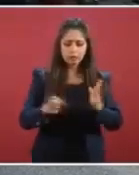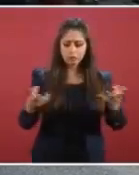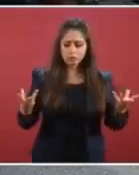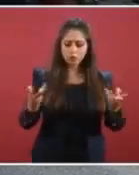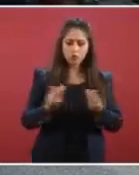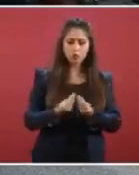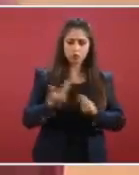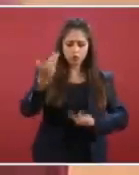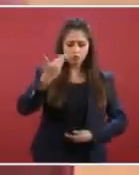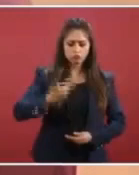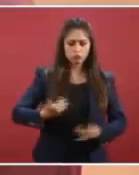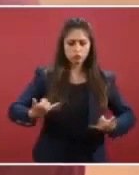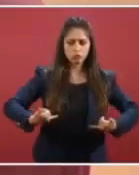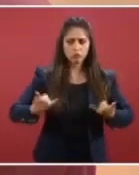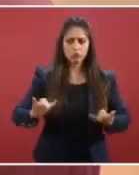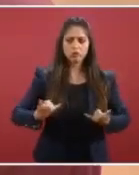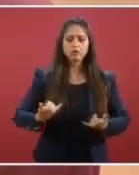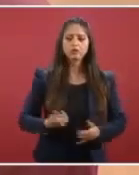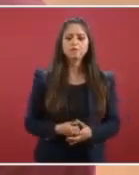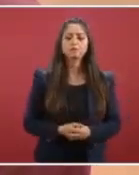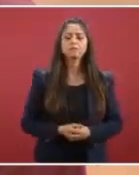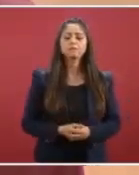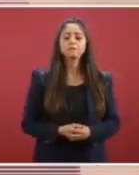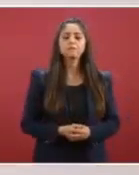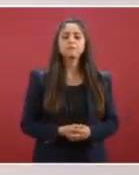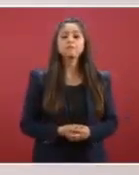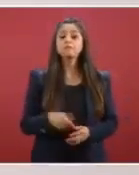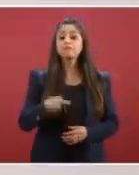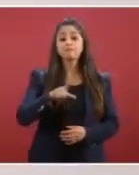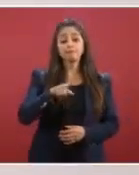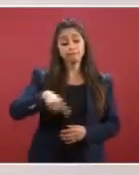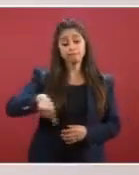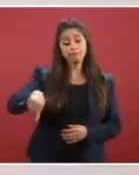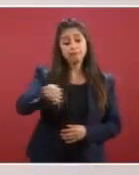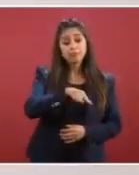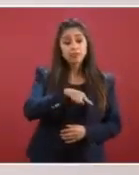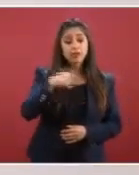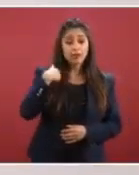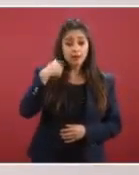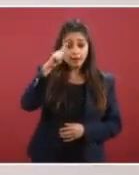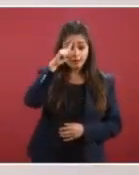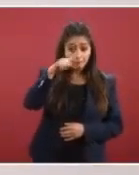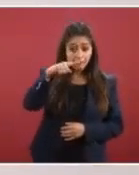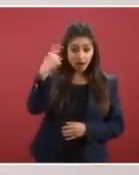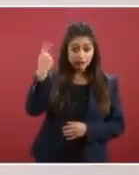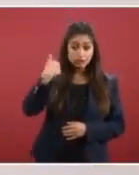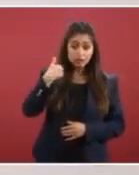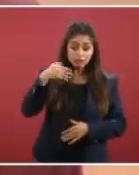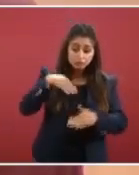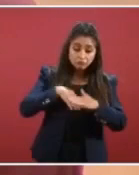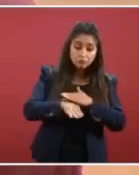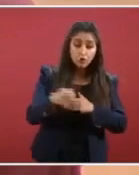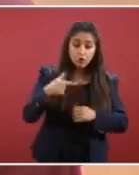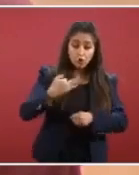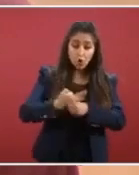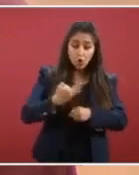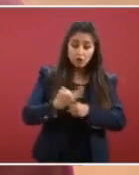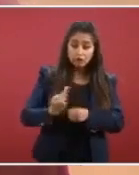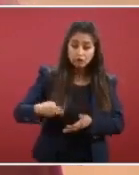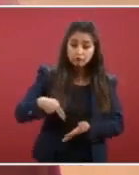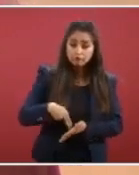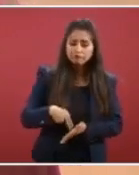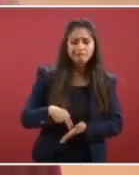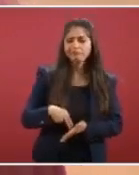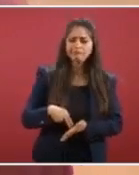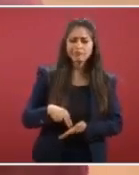jóvenes. No ha sido fácil para ninguno de nosotros estar donde nos encontramos, pero yo creo que todos hemos